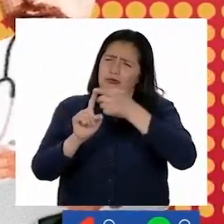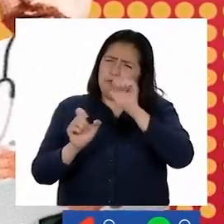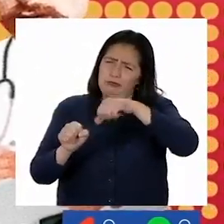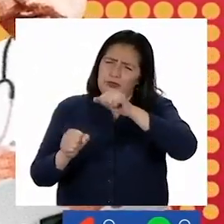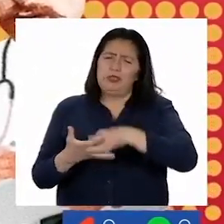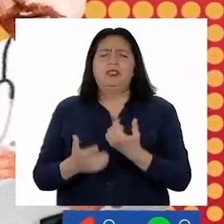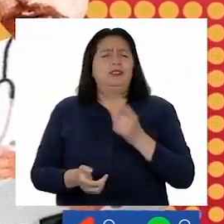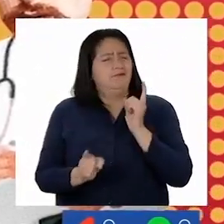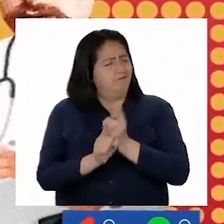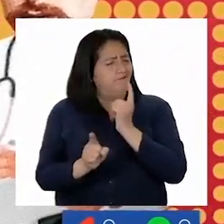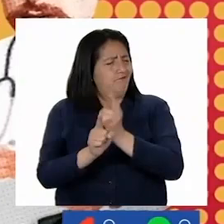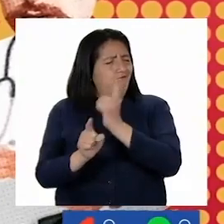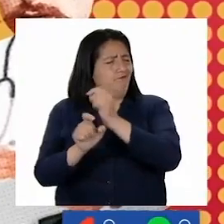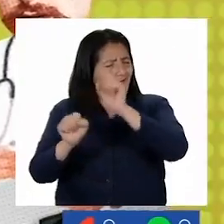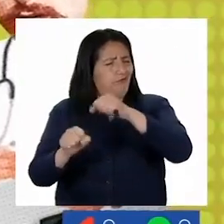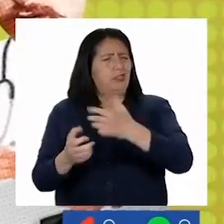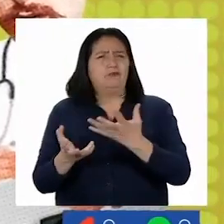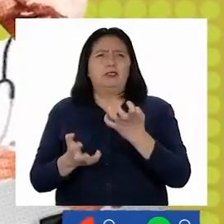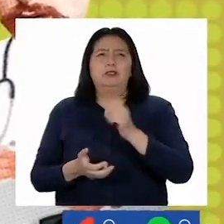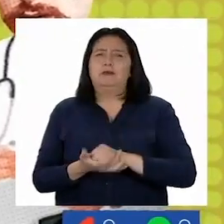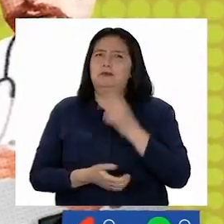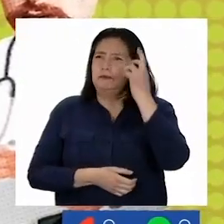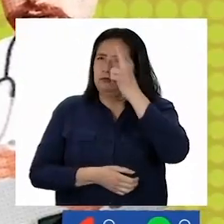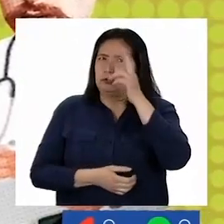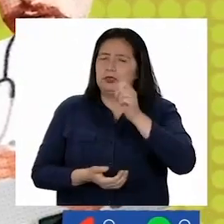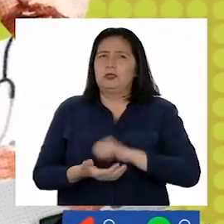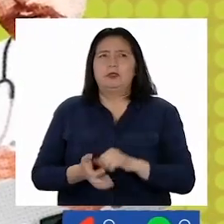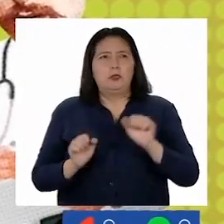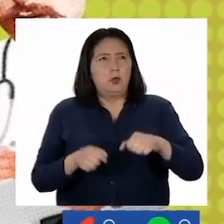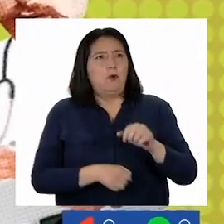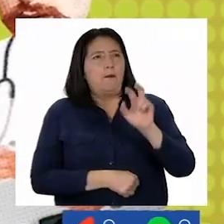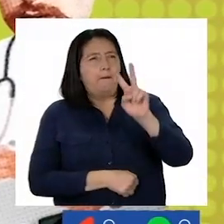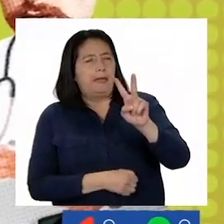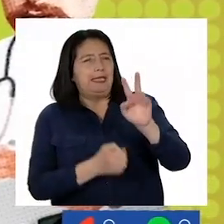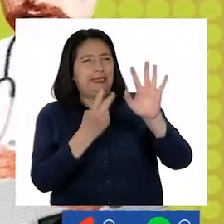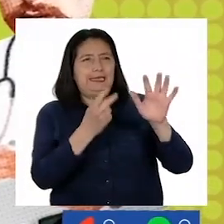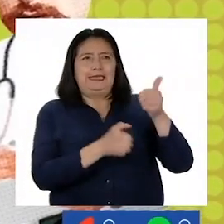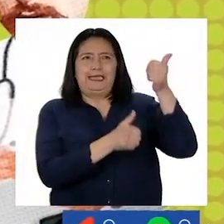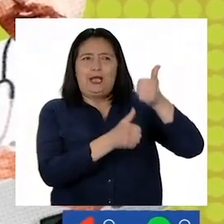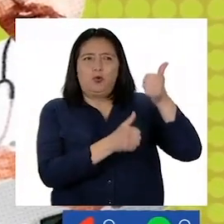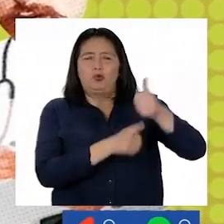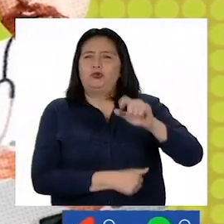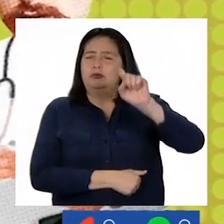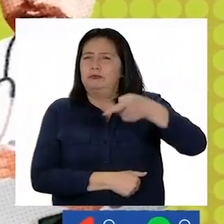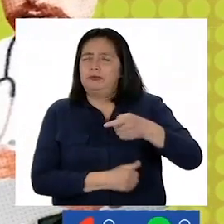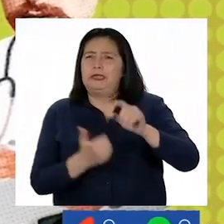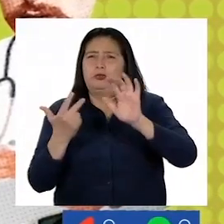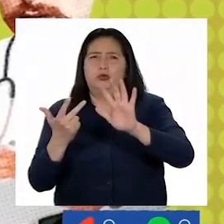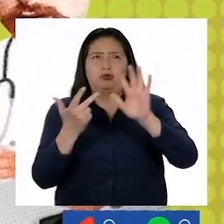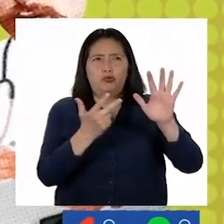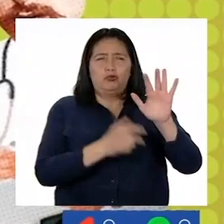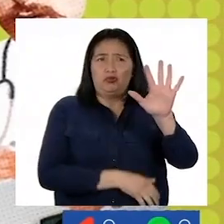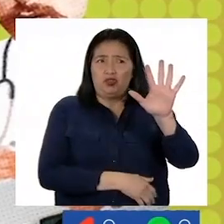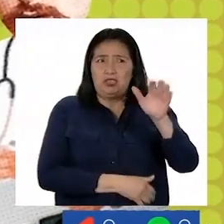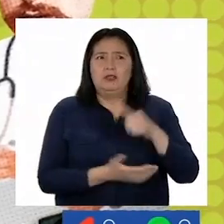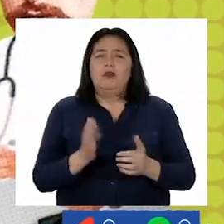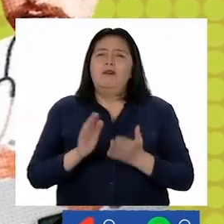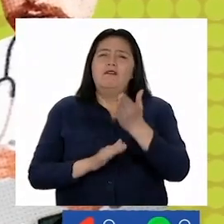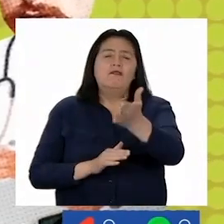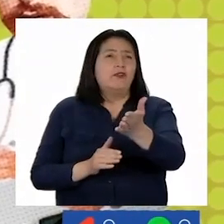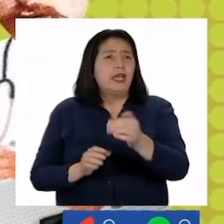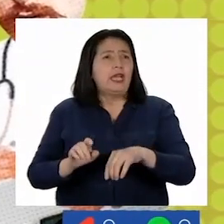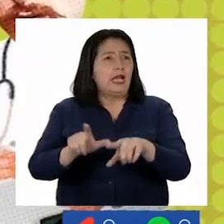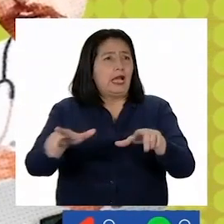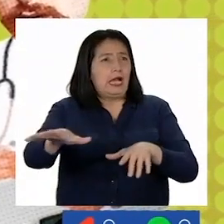siguió fiel a sus convicciones. Por eso, se presentó un 27 de agosto de 1885 a la Sala